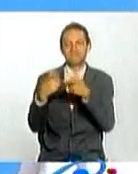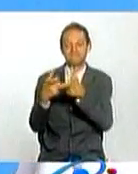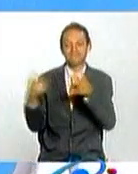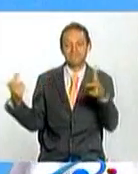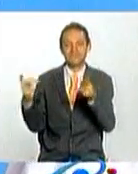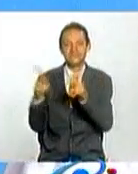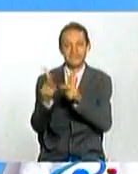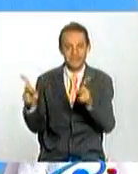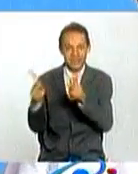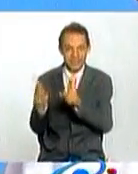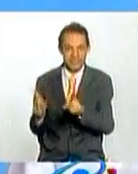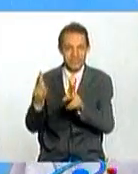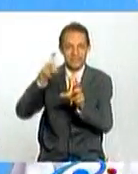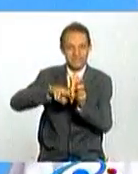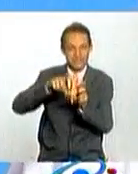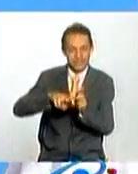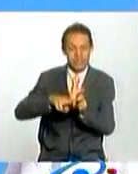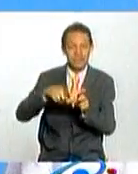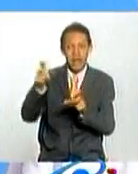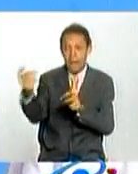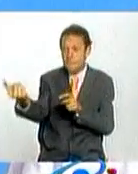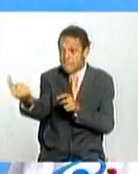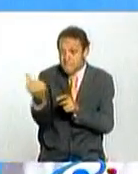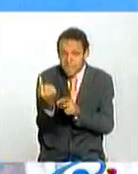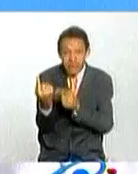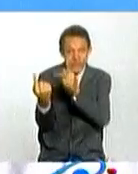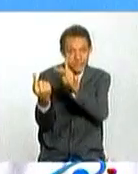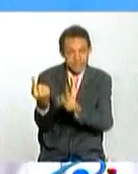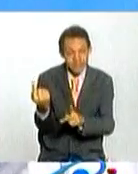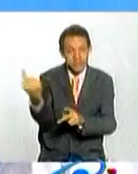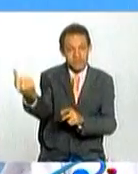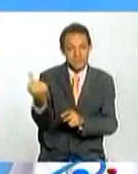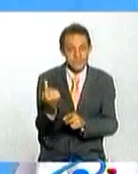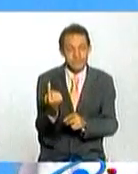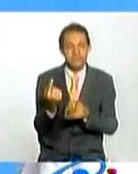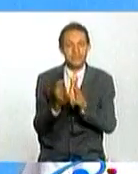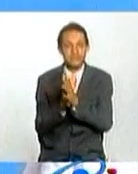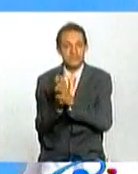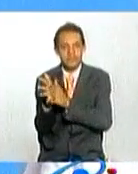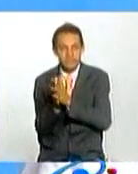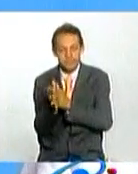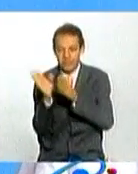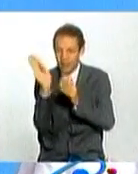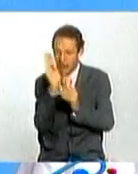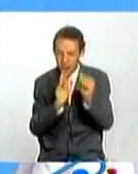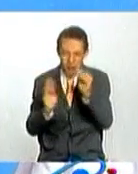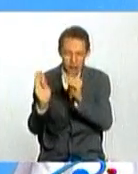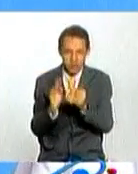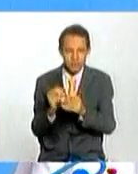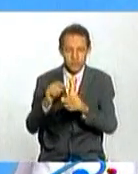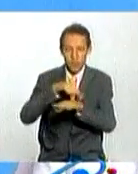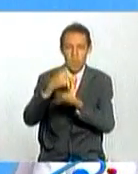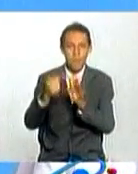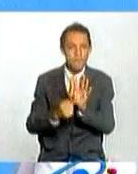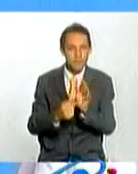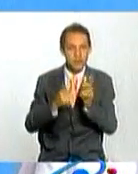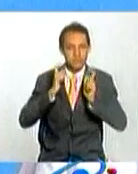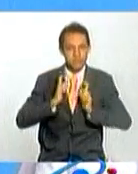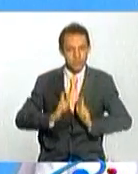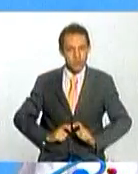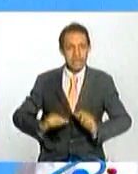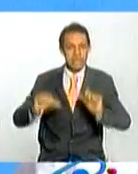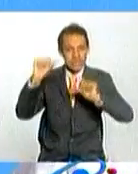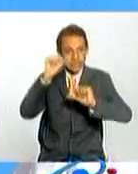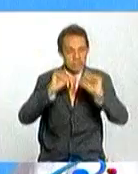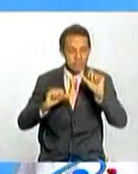y siempre tratamos que el paciente, cuando ustedes llegan a la consulta, puedan acceder a un método diagnóstico completo, tanto de laboratorio como de ecografía.